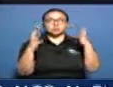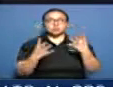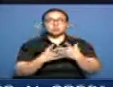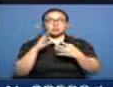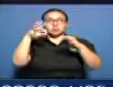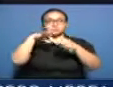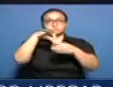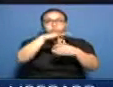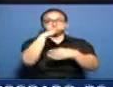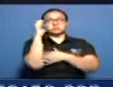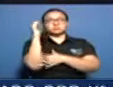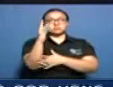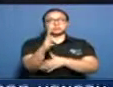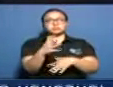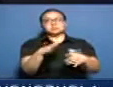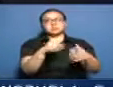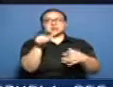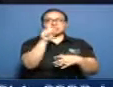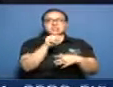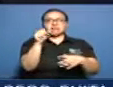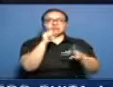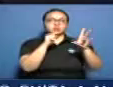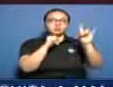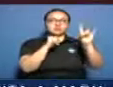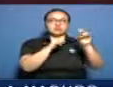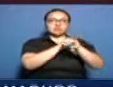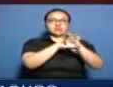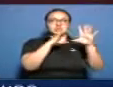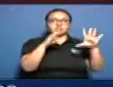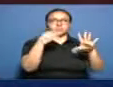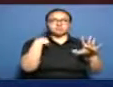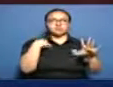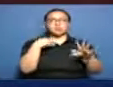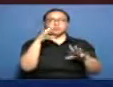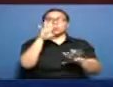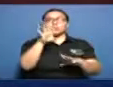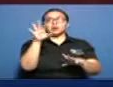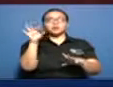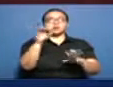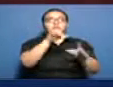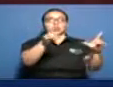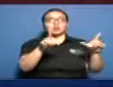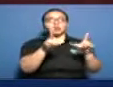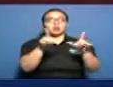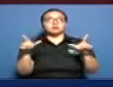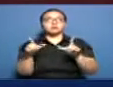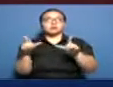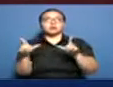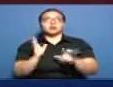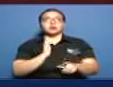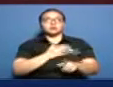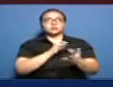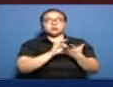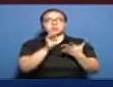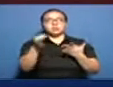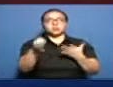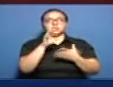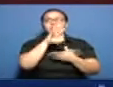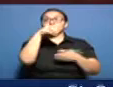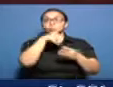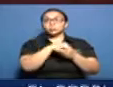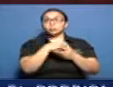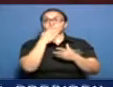a partir de las 7 de la mañana, a nivel nacional, tenemos 49 sitios habilitados en todas nuestras provincias, incluyendo las comarcas, Comarca Nueva